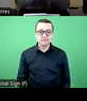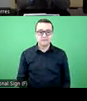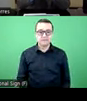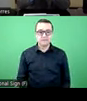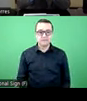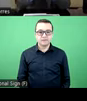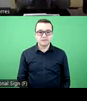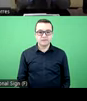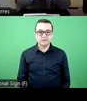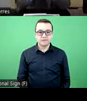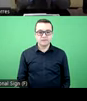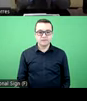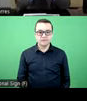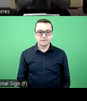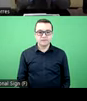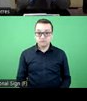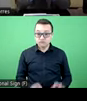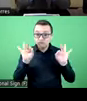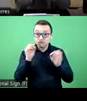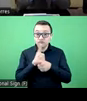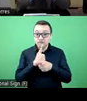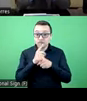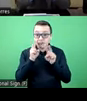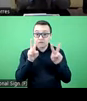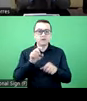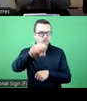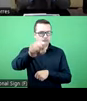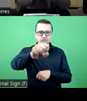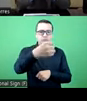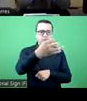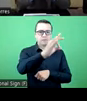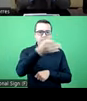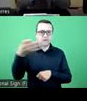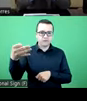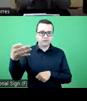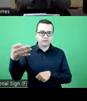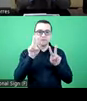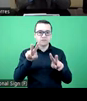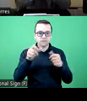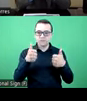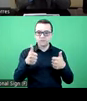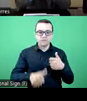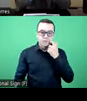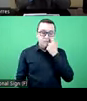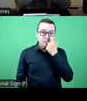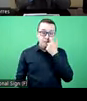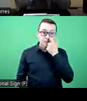¿Me confirman si ya se está viendo completa? Ah, perfecto, perfecto, gracias. Bueno, buenos días.